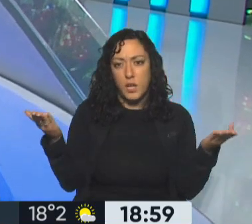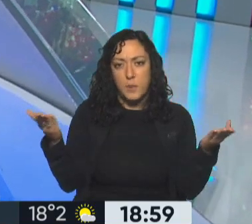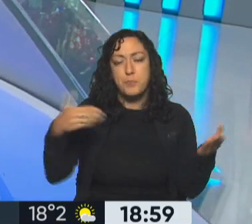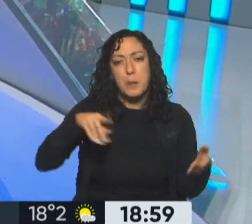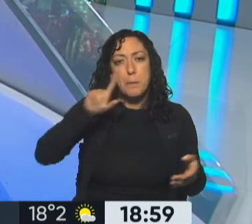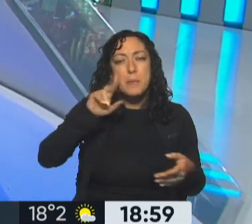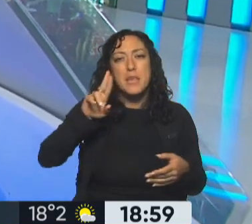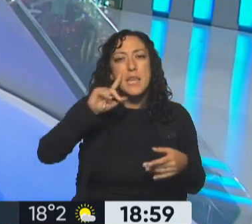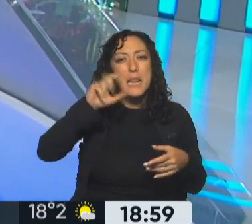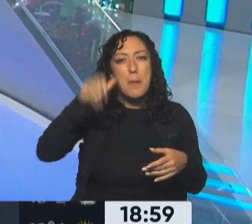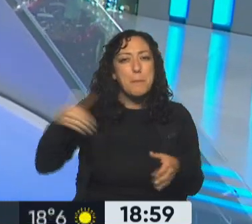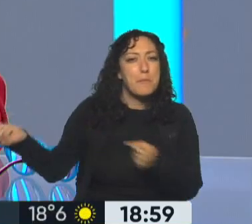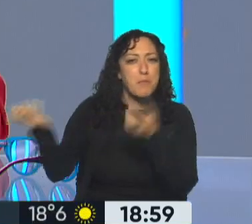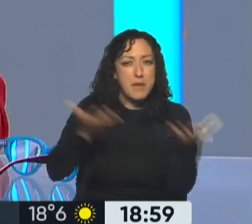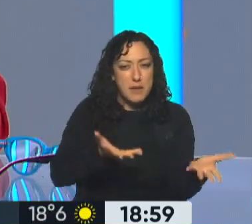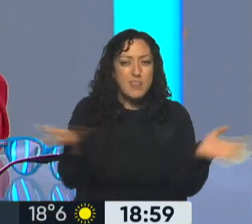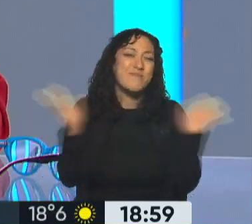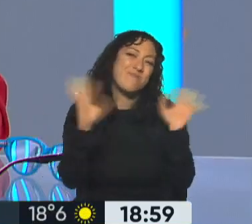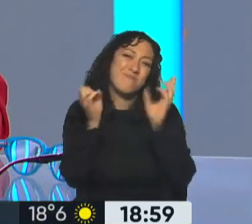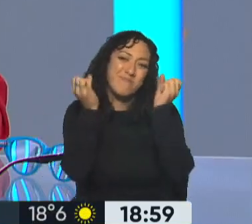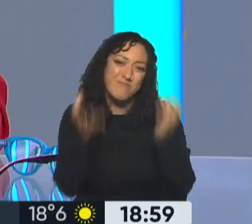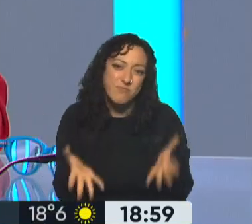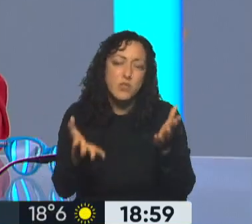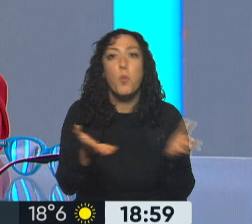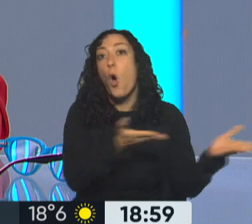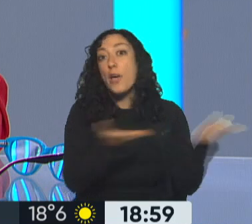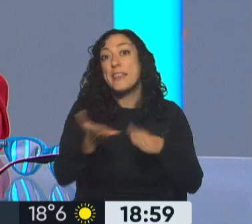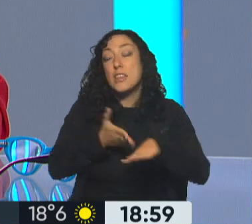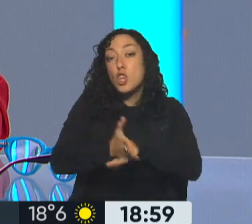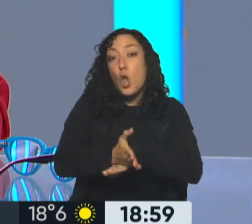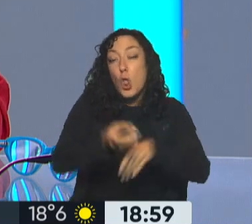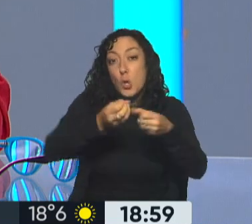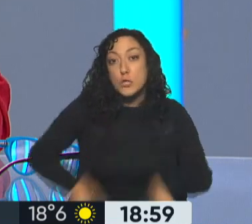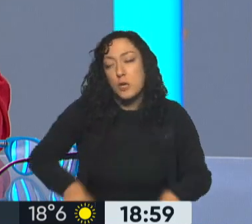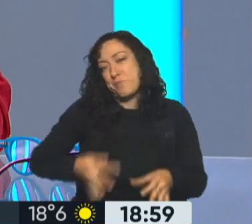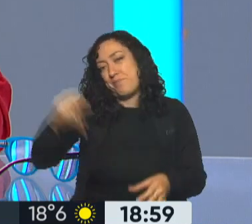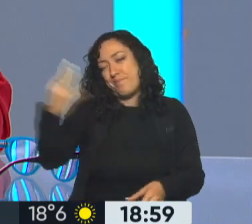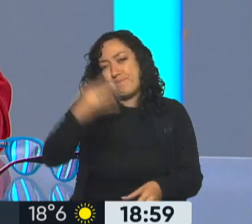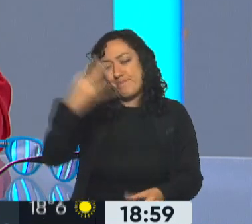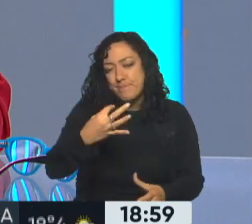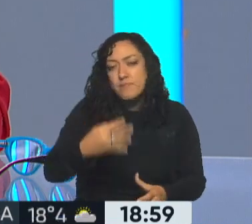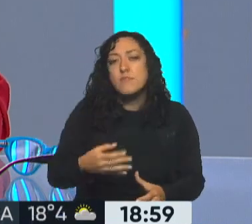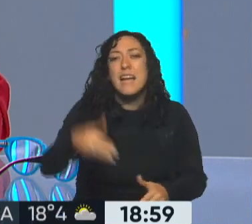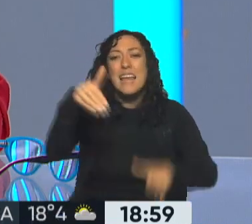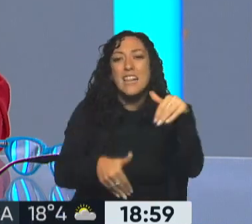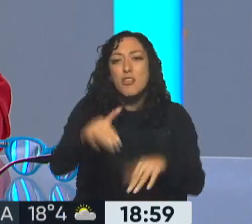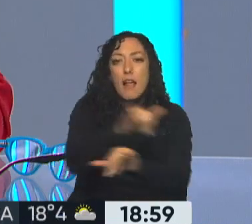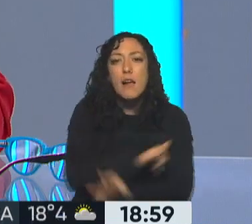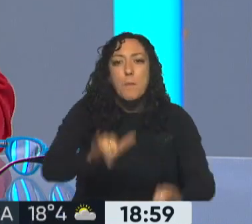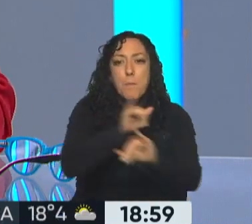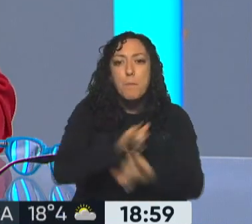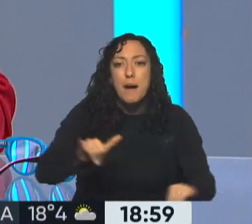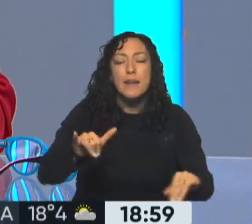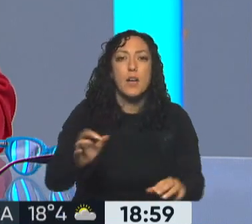como siempre. ¿Cómo ¿Qué estás? tal, Diana? Hiciste una excelente introducción. Las campañas electorales generalmente